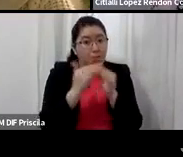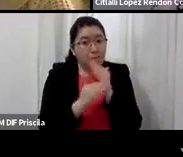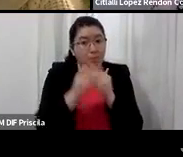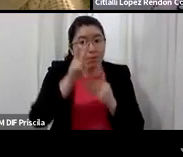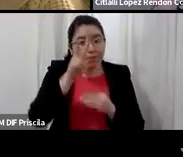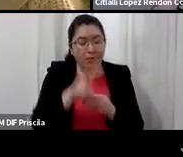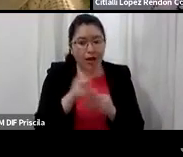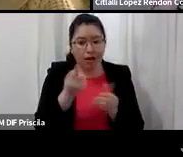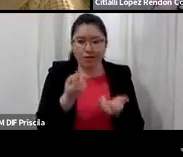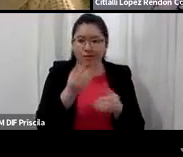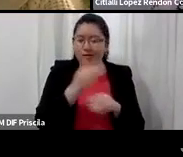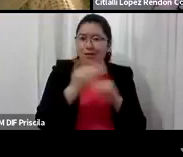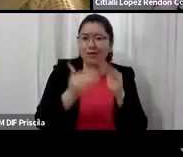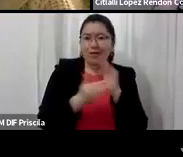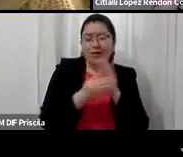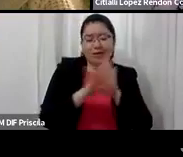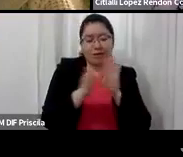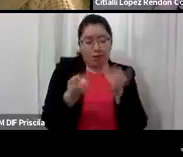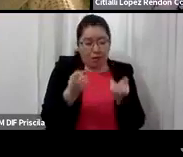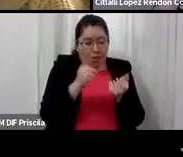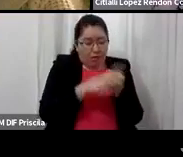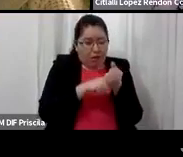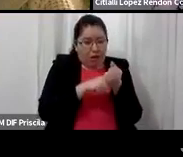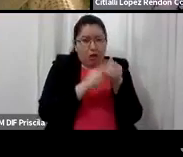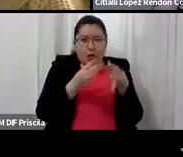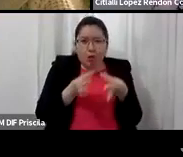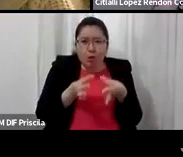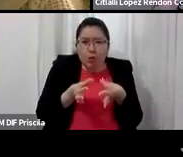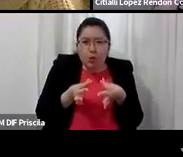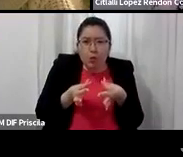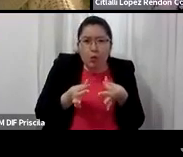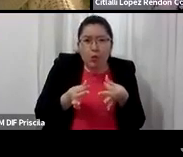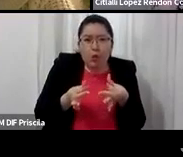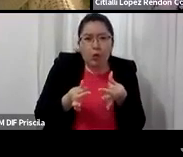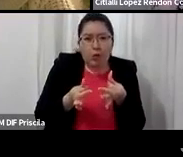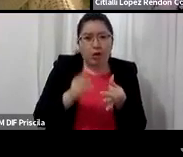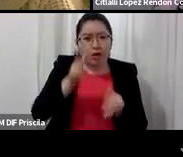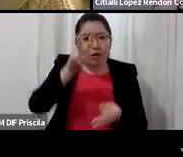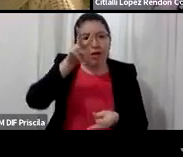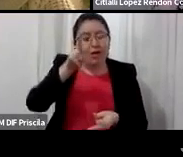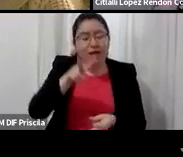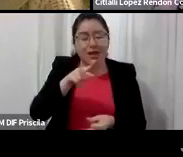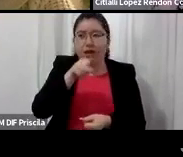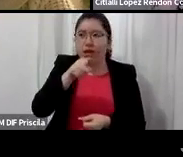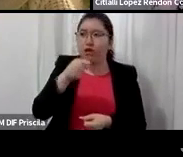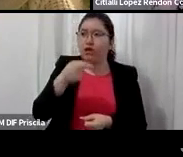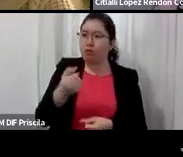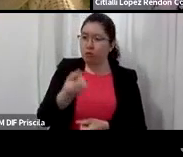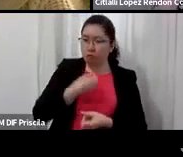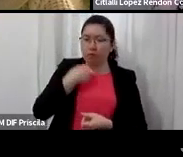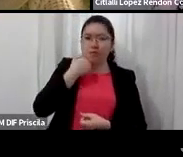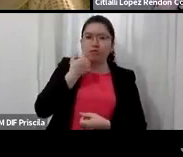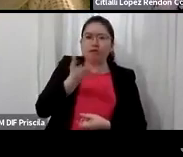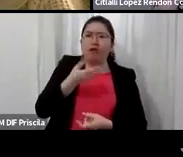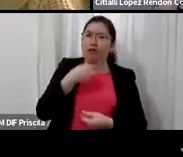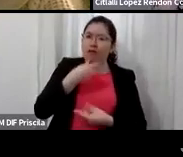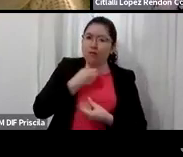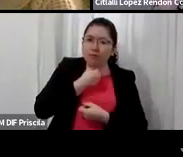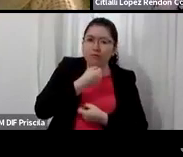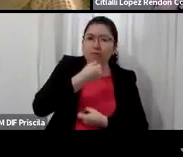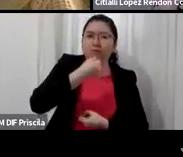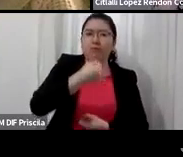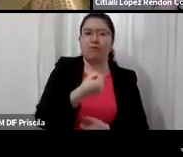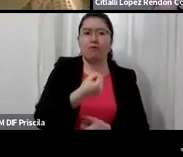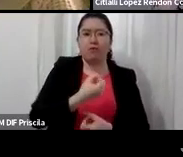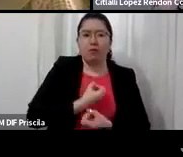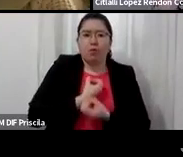finas. No es desde una experiencia burda, sino hay una propositividad que tiene que ser escuchada por una